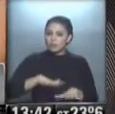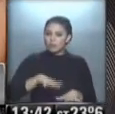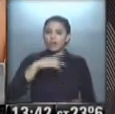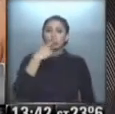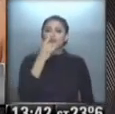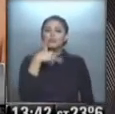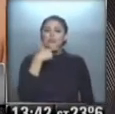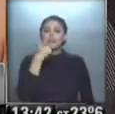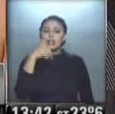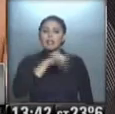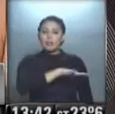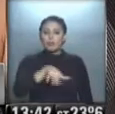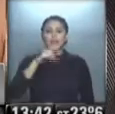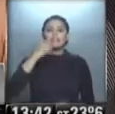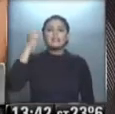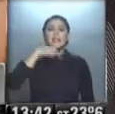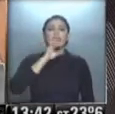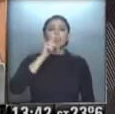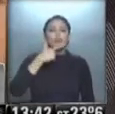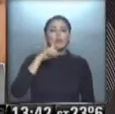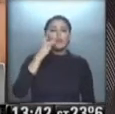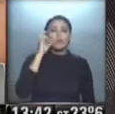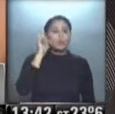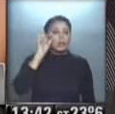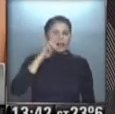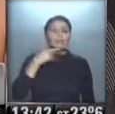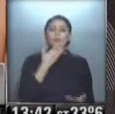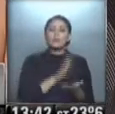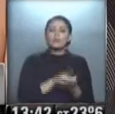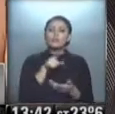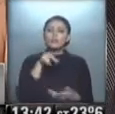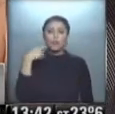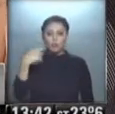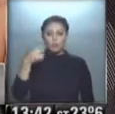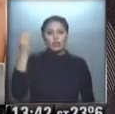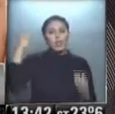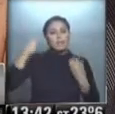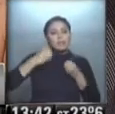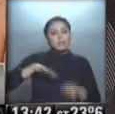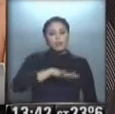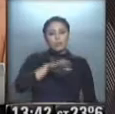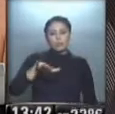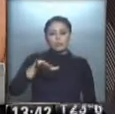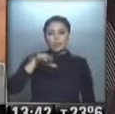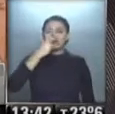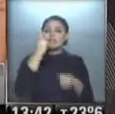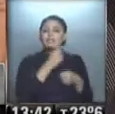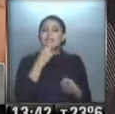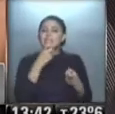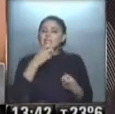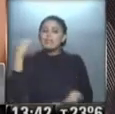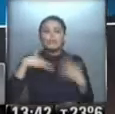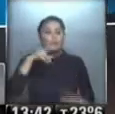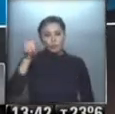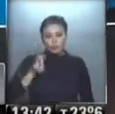amarilla con seis joyas de tantos lugares también en buenos aires- consult el estado de su jubilación iniciada en antes de josé c.paz y necesita urgente el